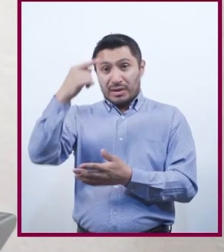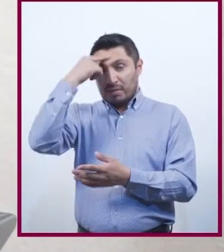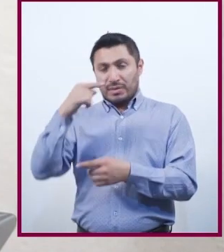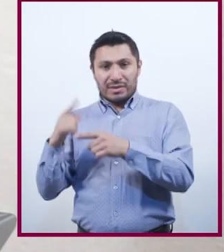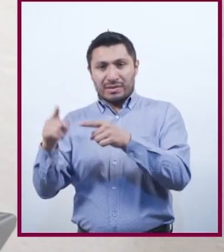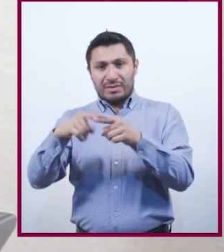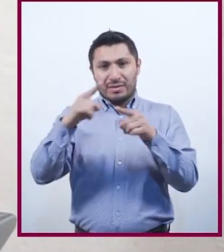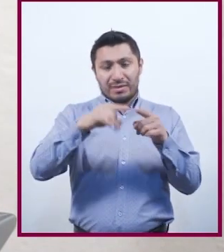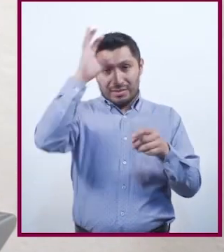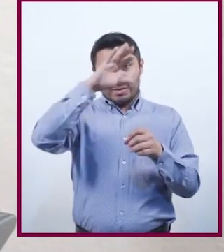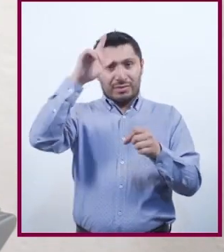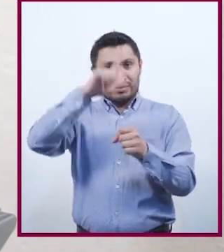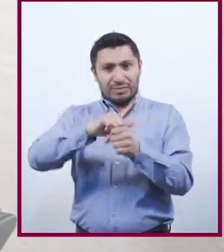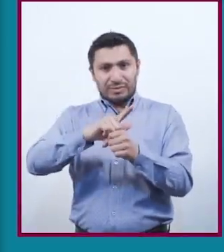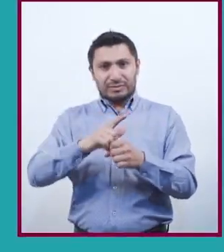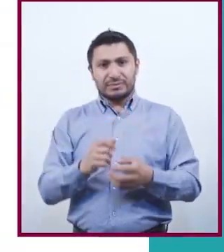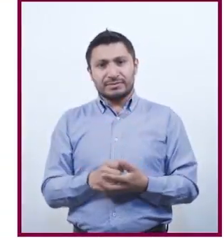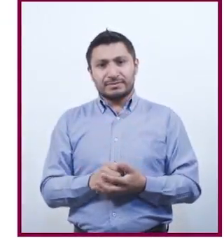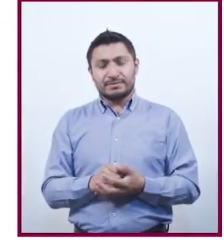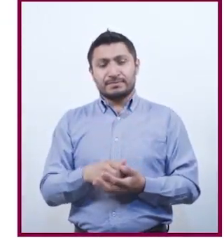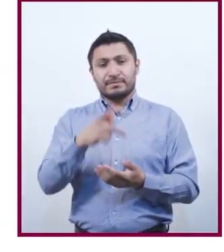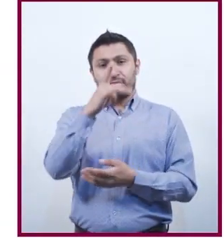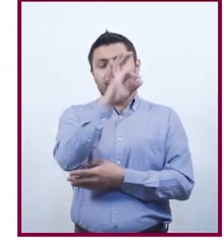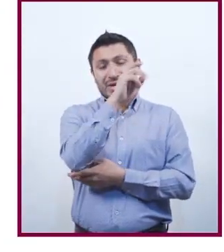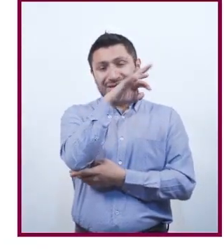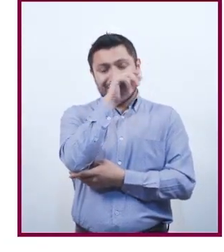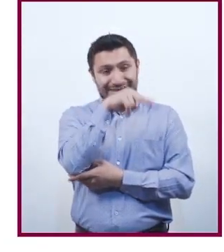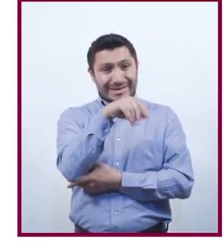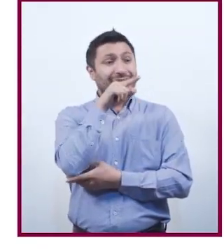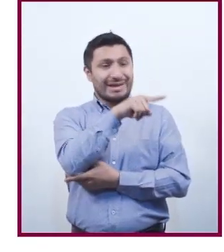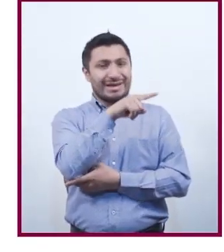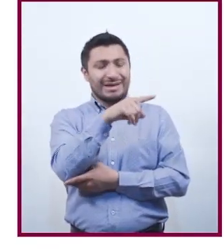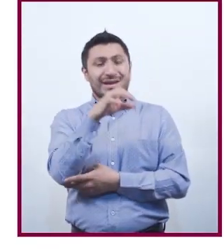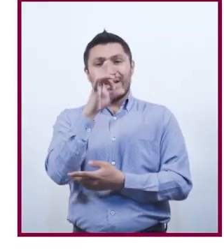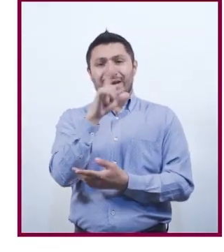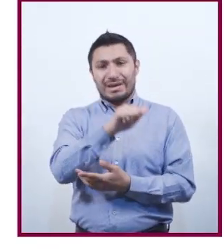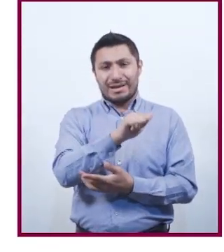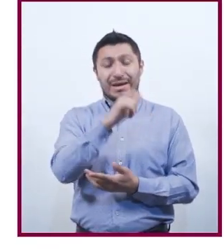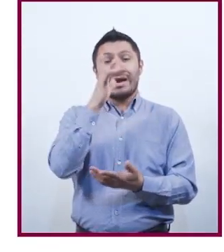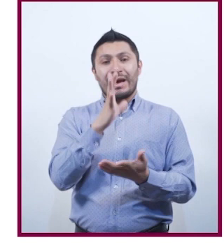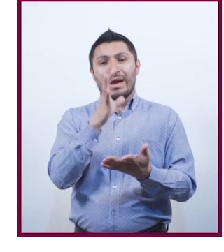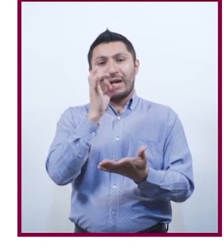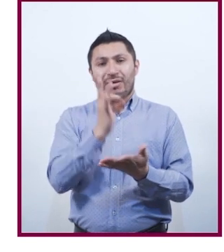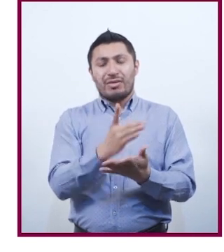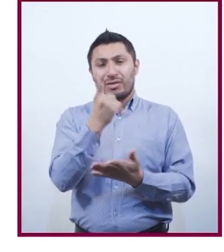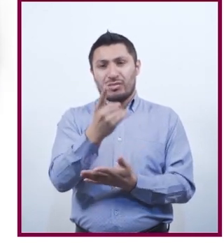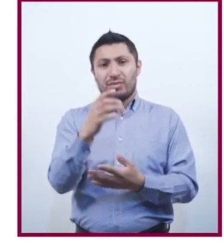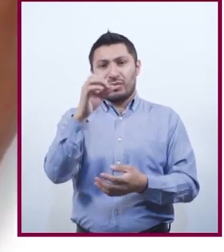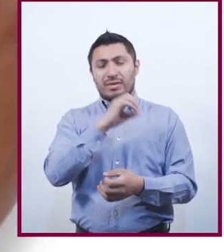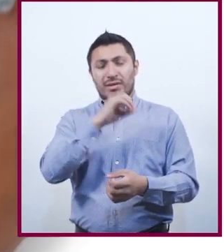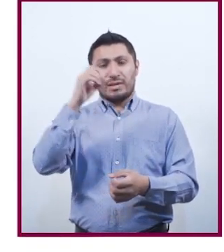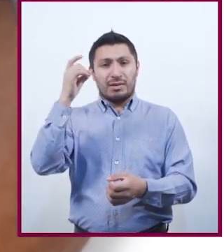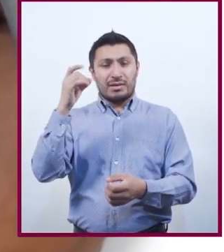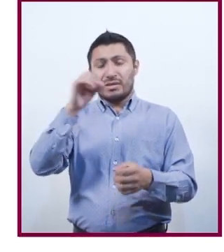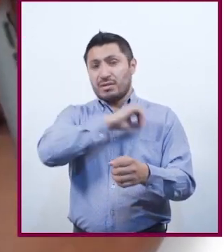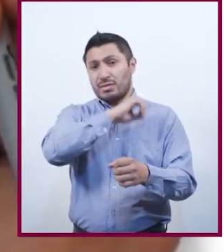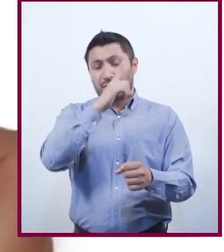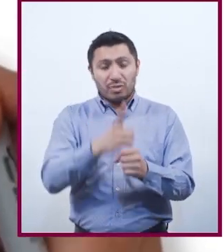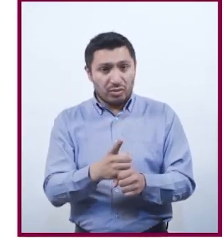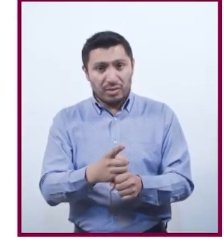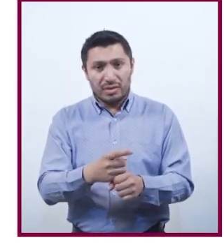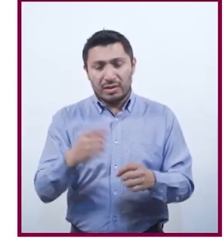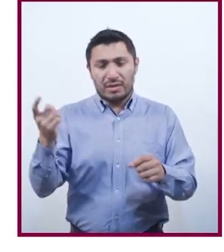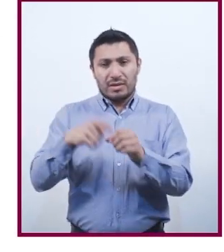lugar sagrado para diferentes culturas. Los palestinos solo tenían una opción, aliarse con la Liga de Estados